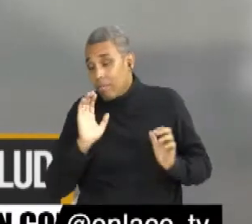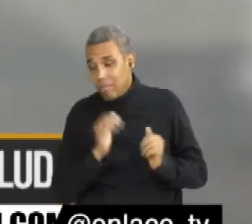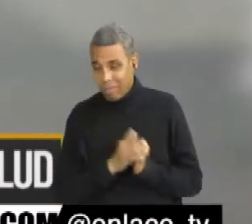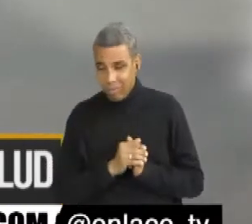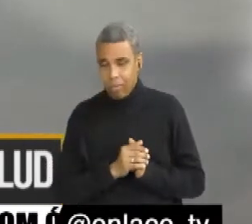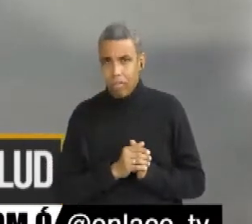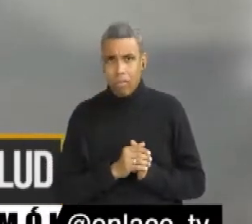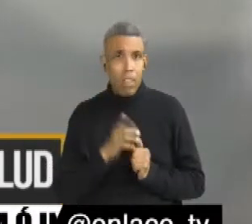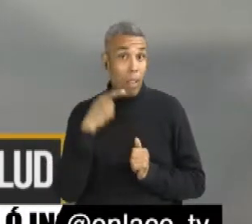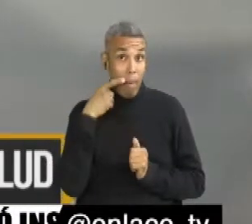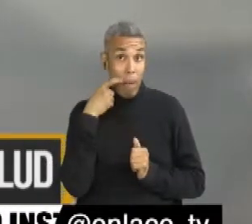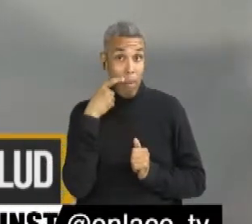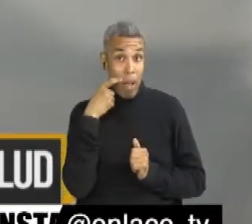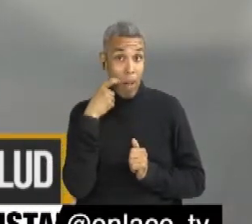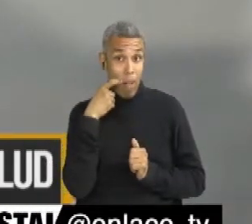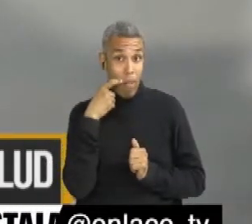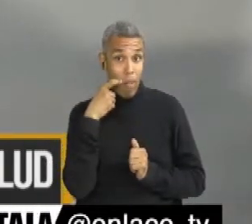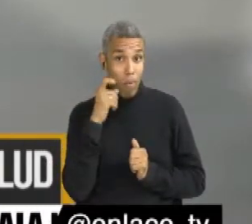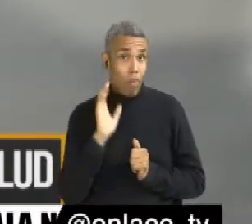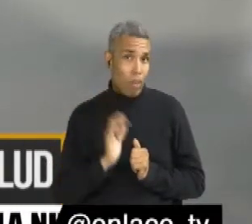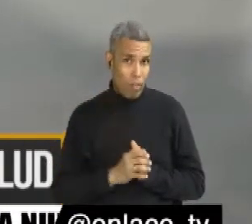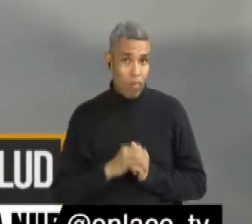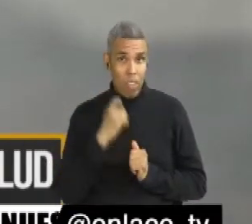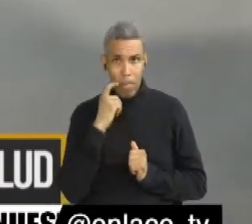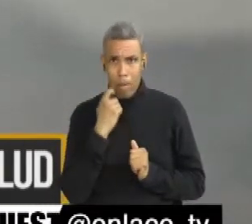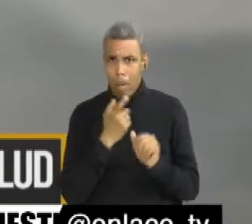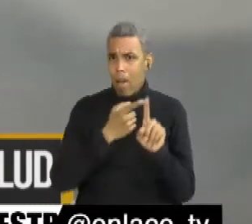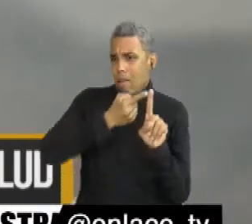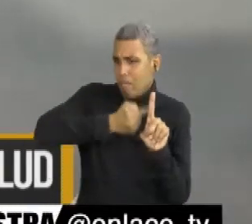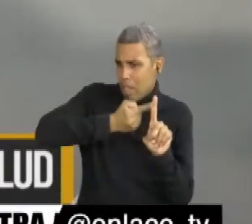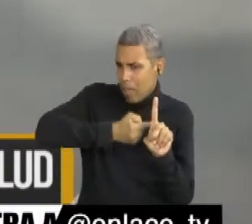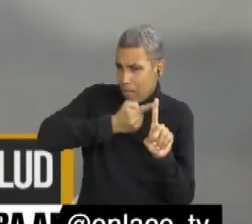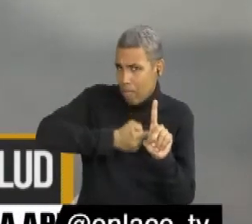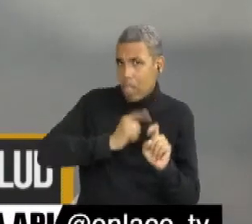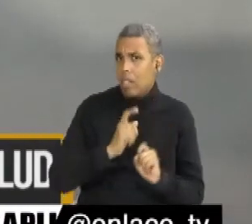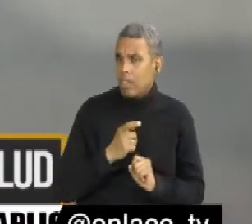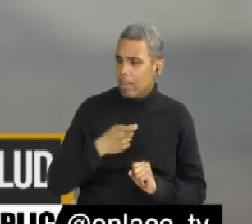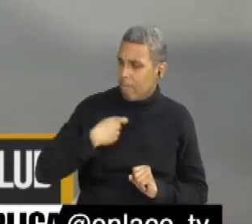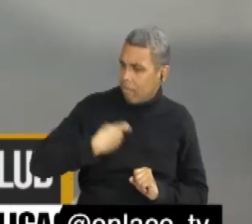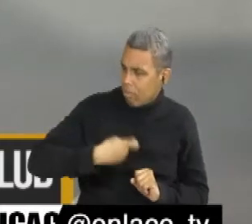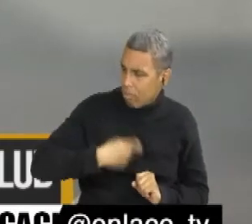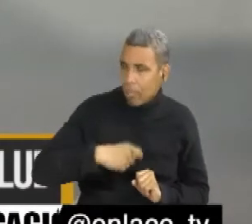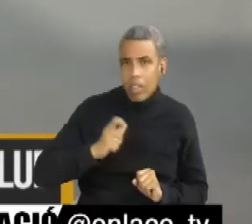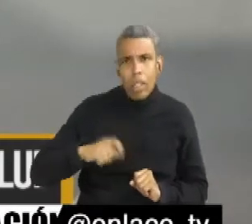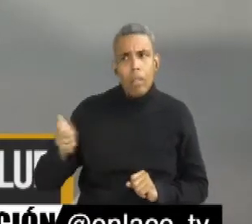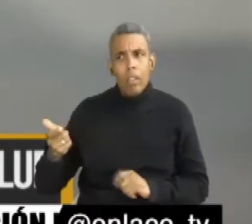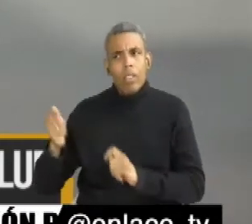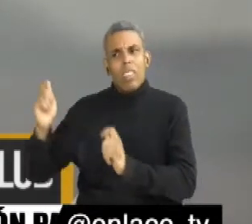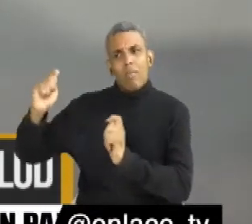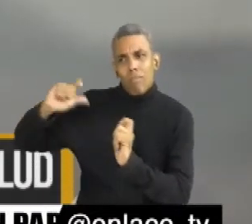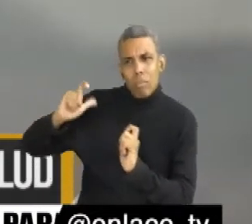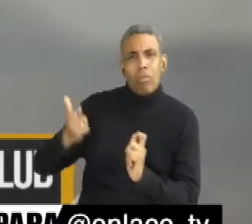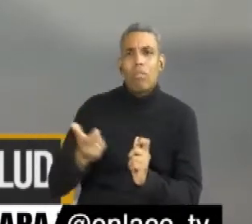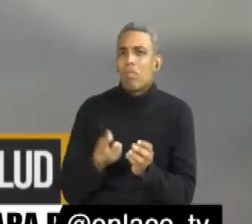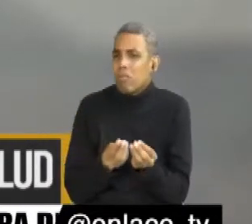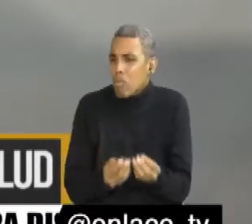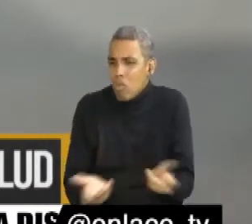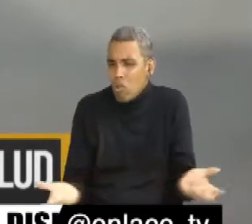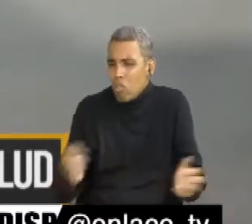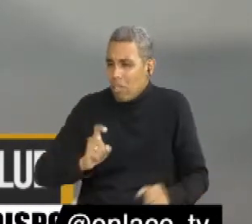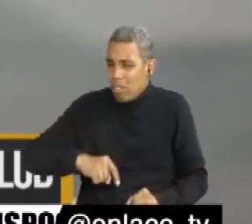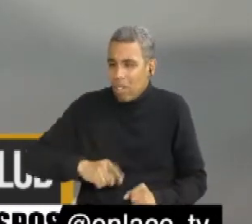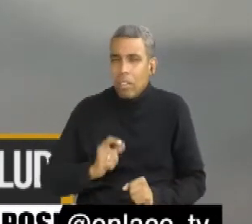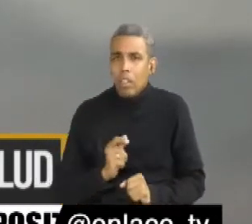EPS, que es lo obligatorio que ellos deben de hacer, corresponderle con los medicamentos, con todo lo que necesite, si se presenta